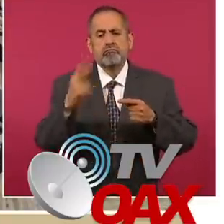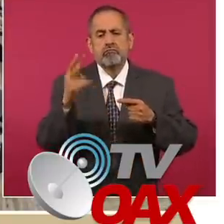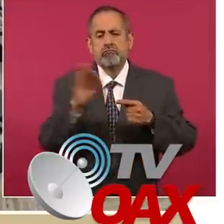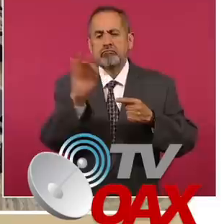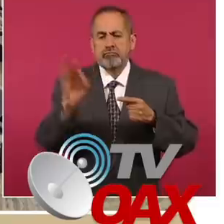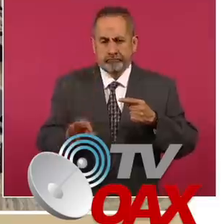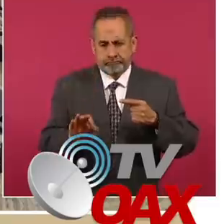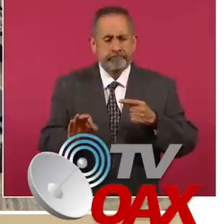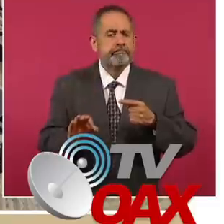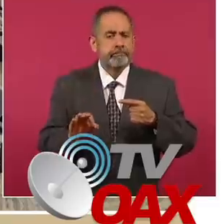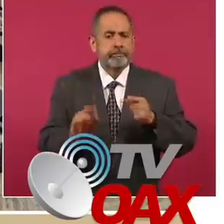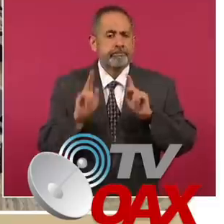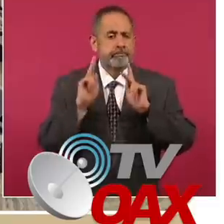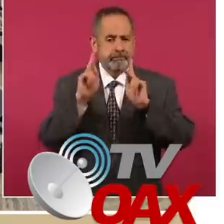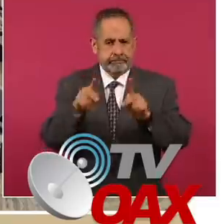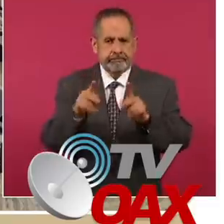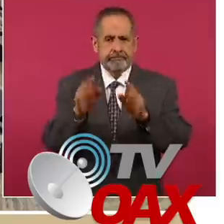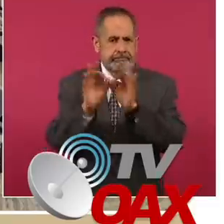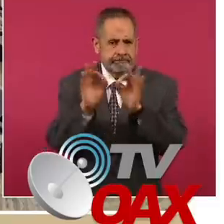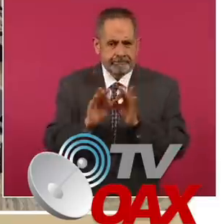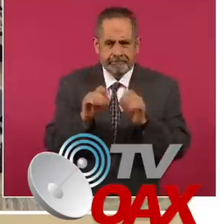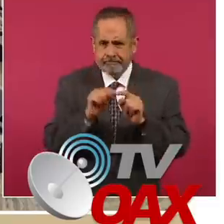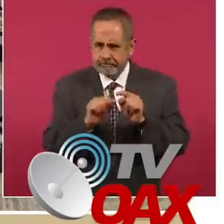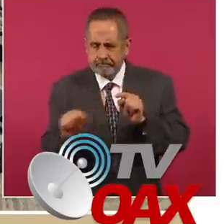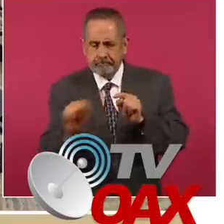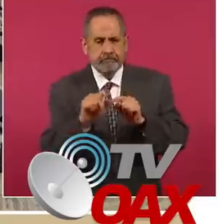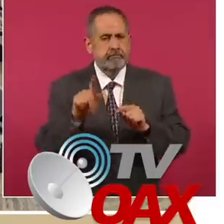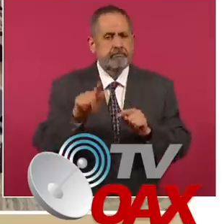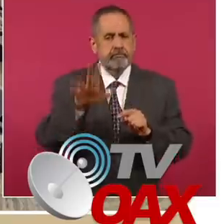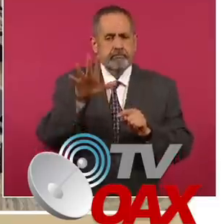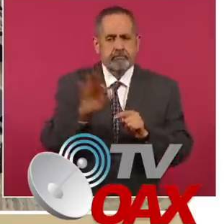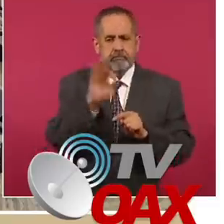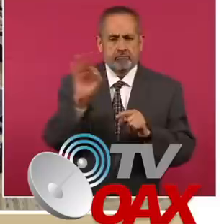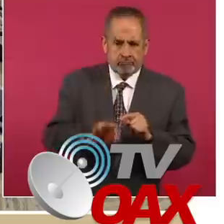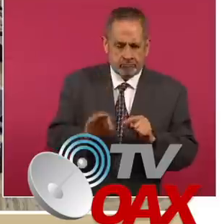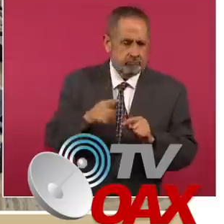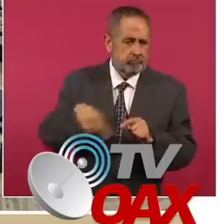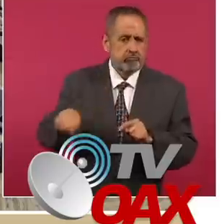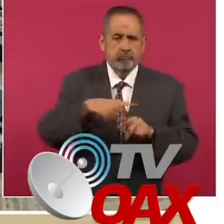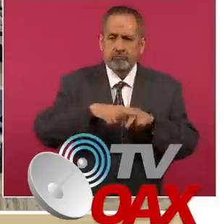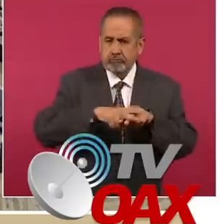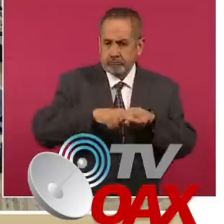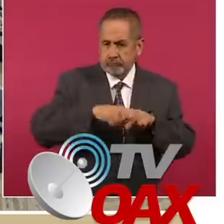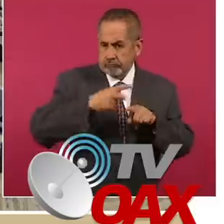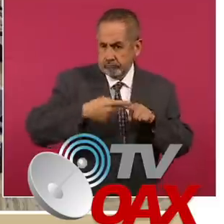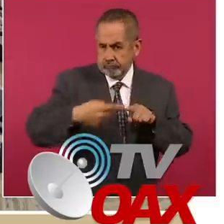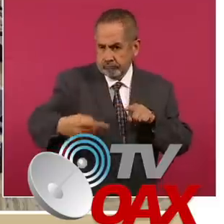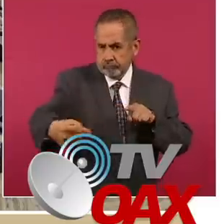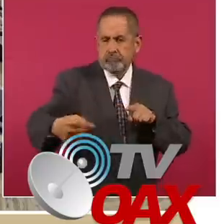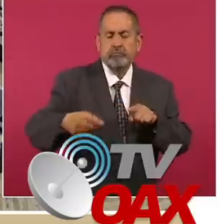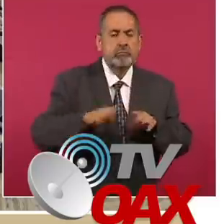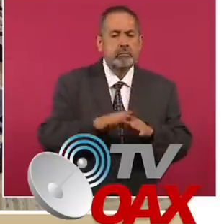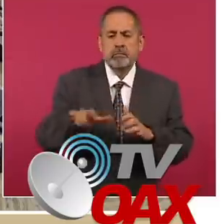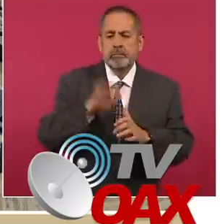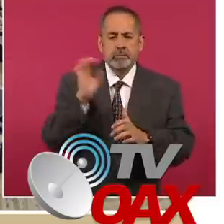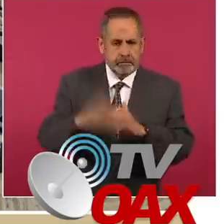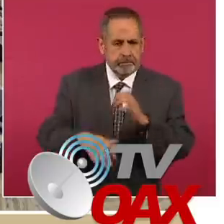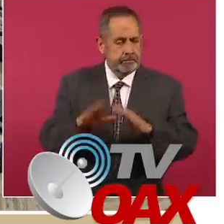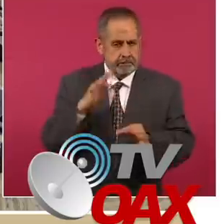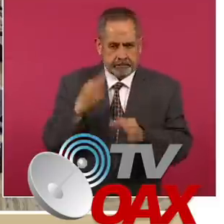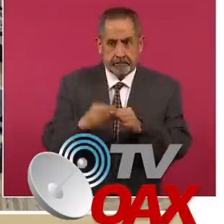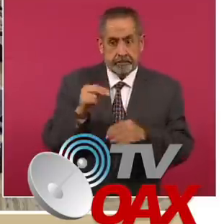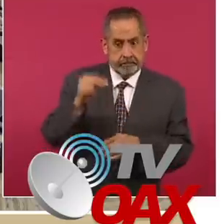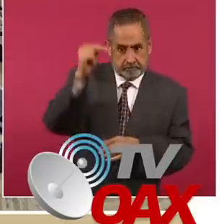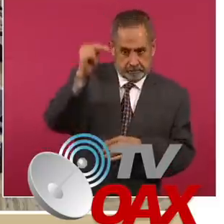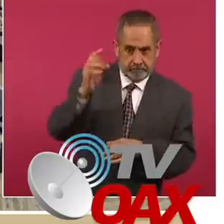92%, puentes y viaductos 75%, la construcción de la vía en el tramo norte está terminada y en el